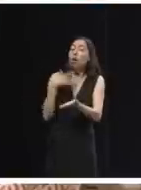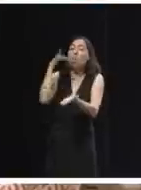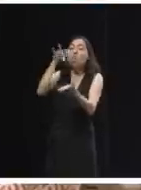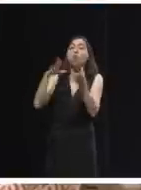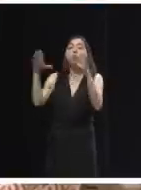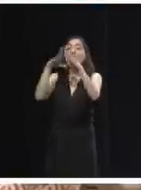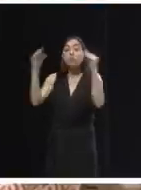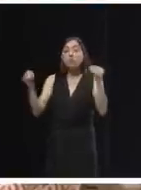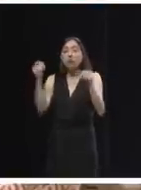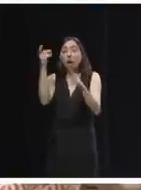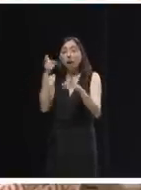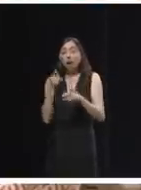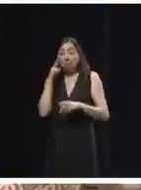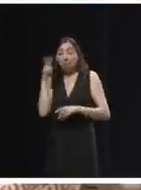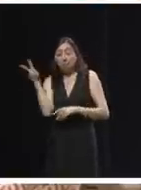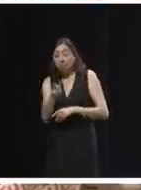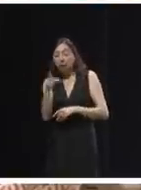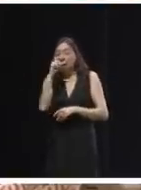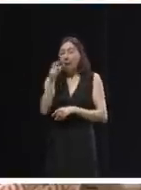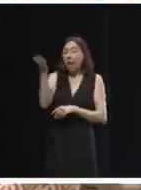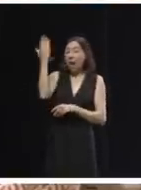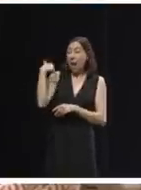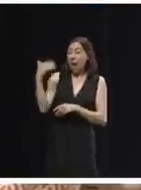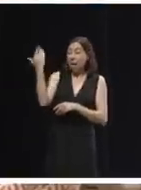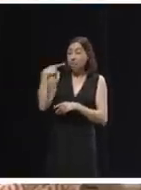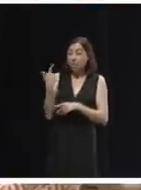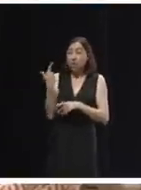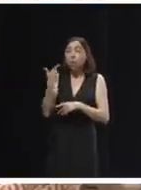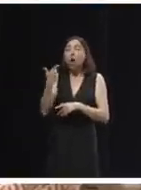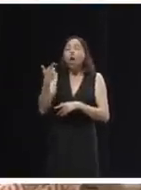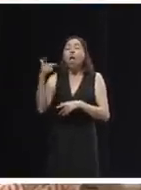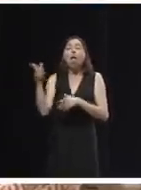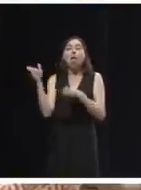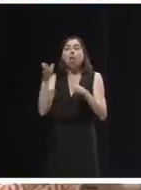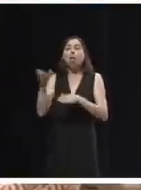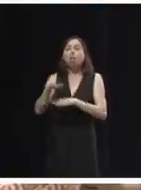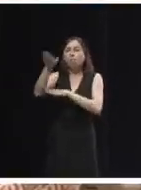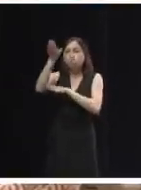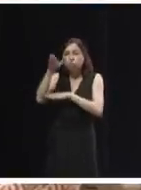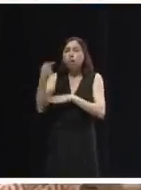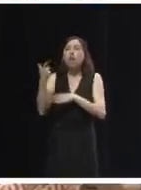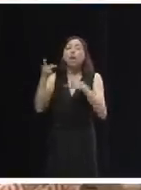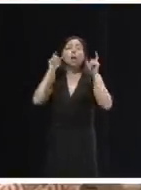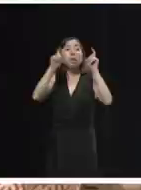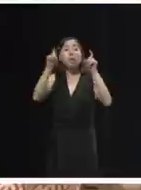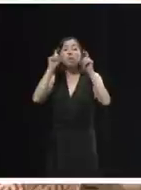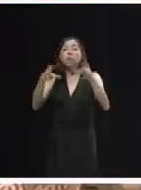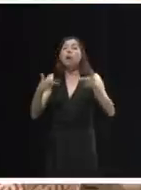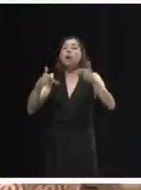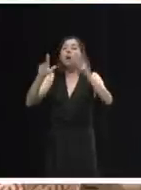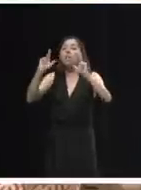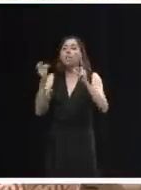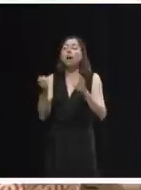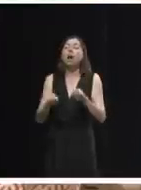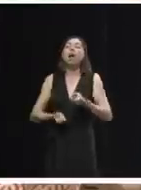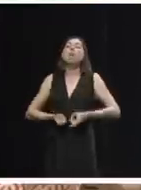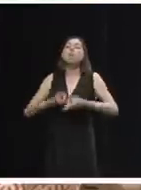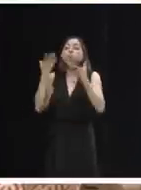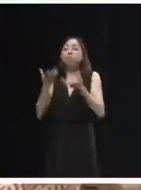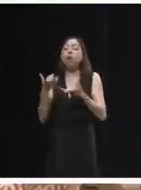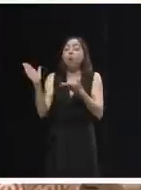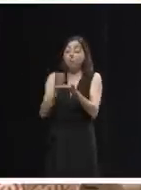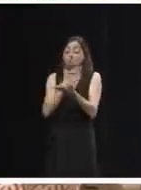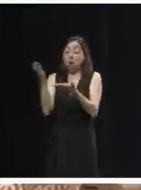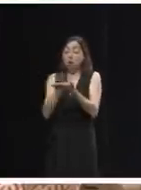antiguos reciclados del régimen franquista que enseñaban libertad de expresión con manuales de teóricos fascistas